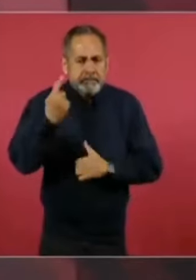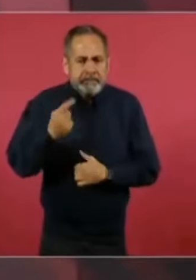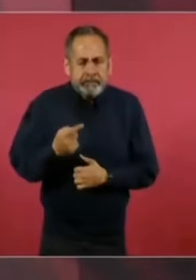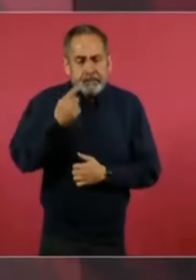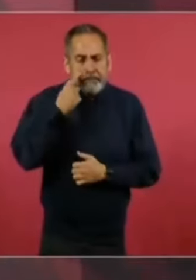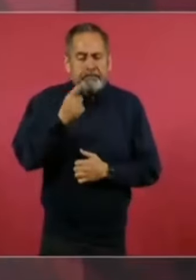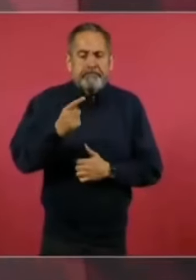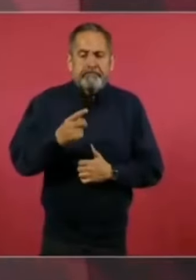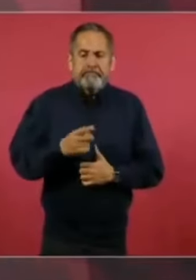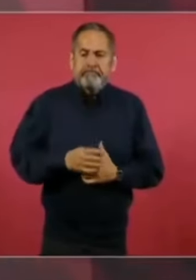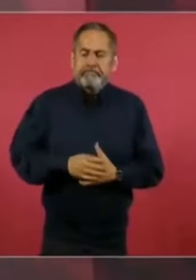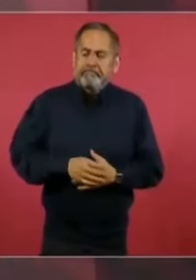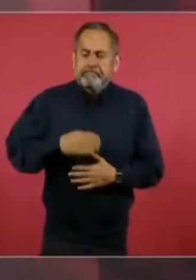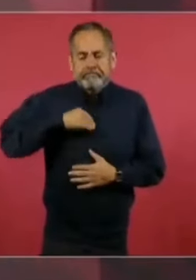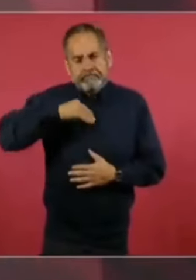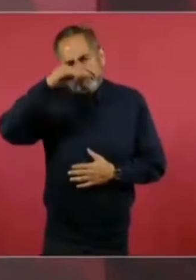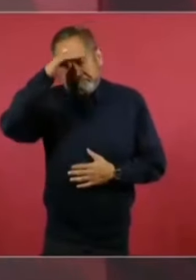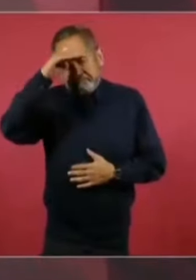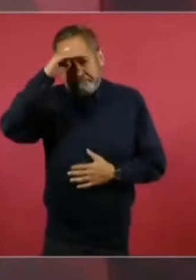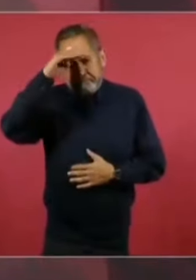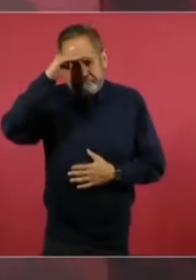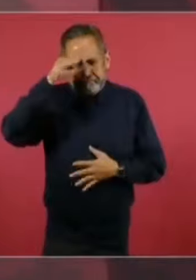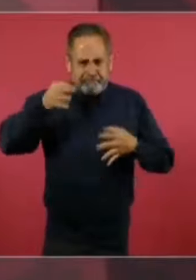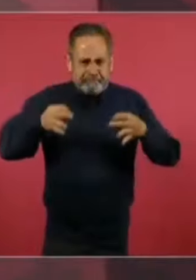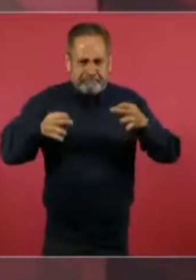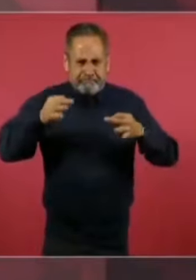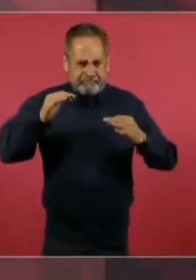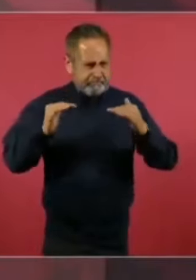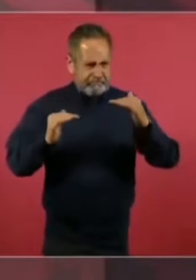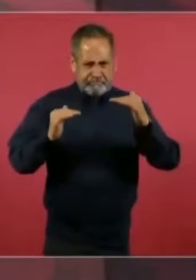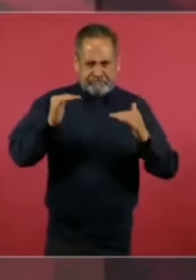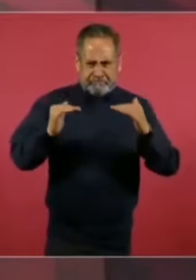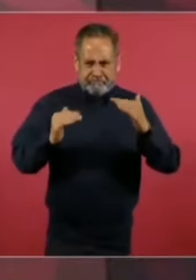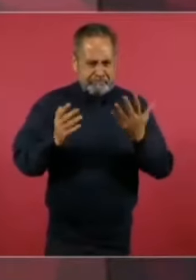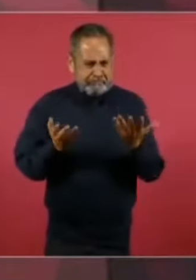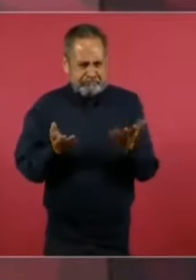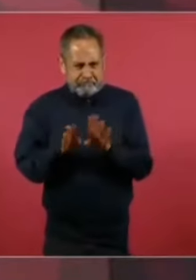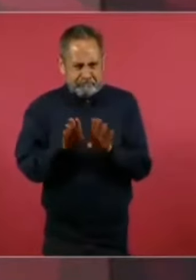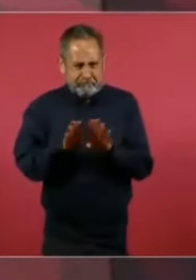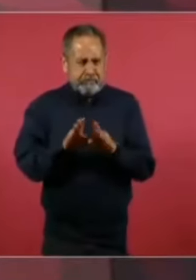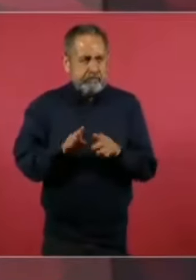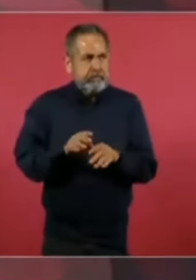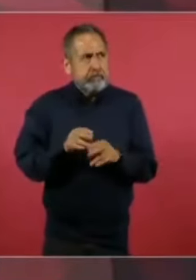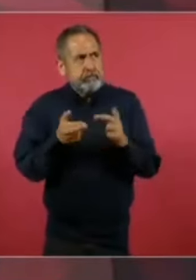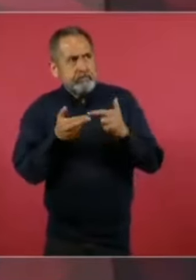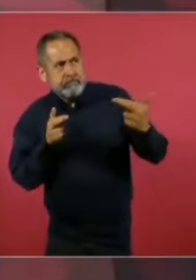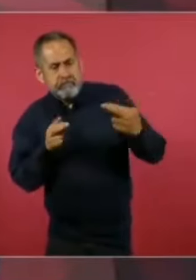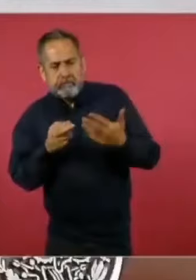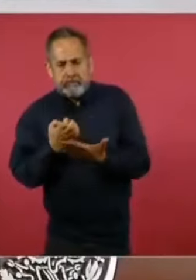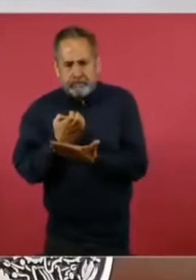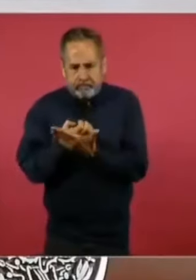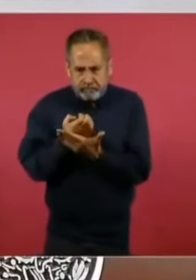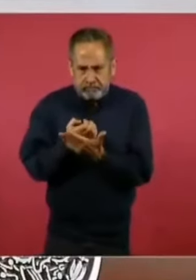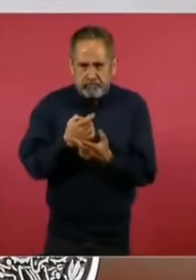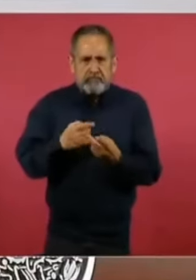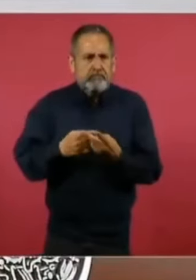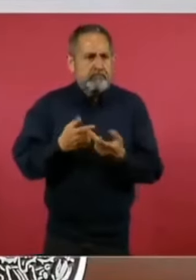hay que buscar un justo medio en las relaciones económicas, comerciales